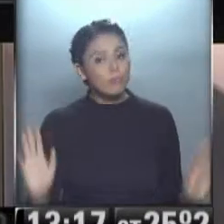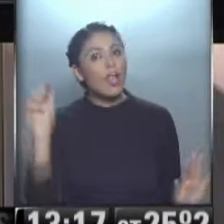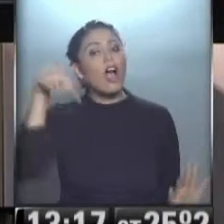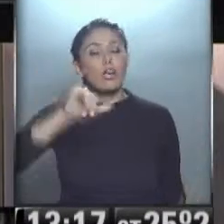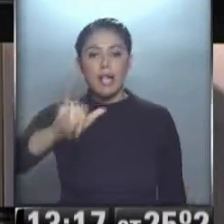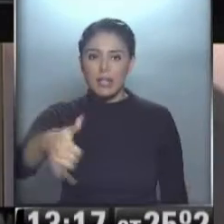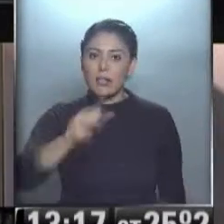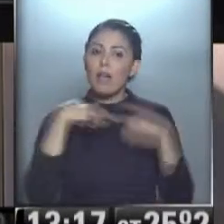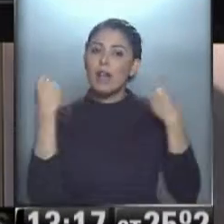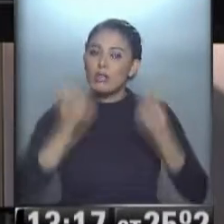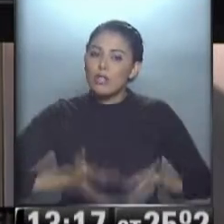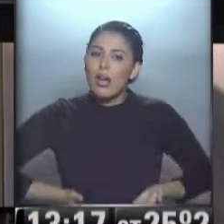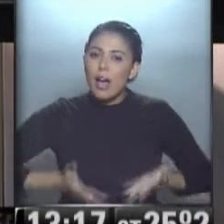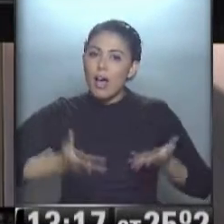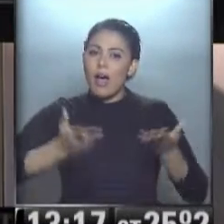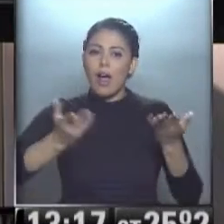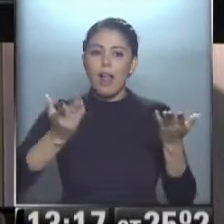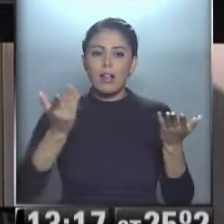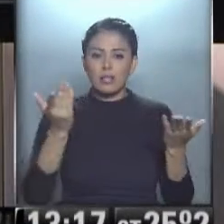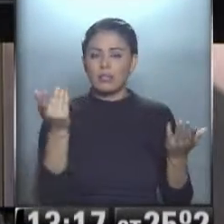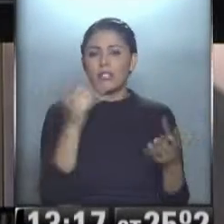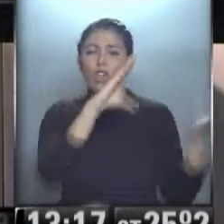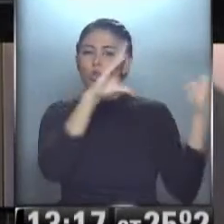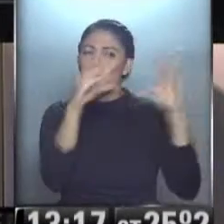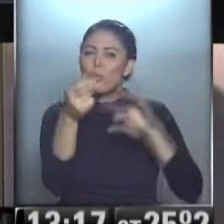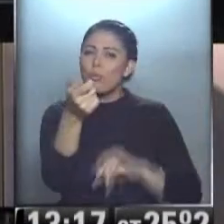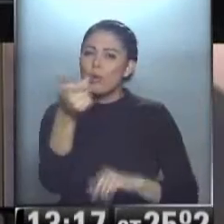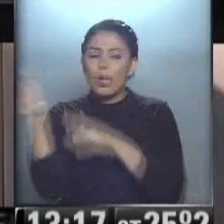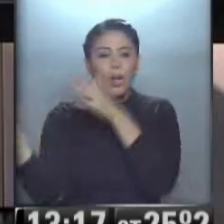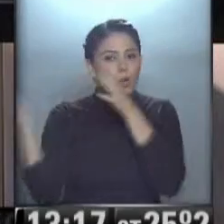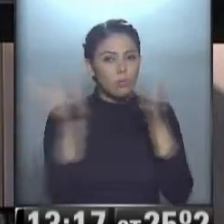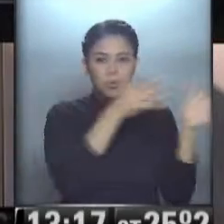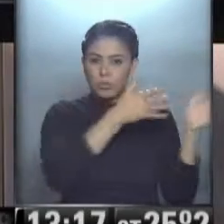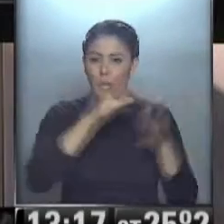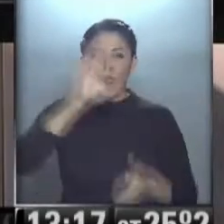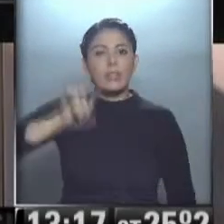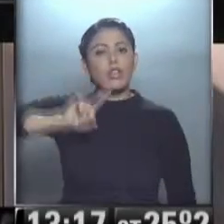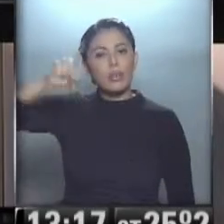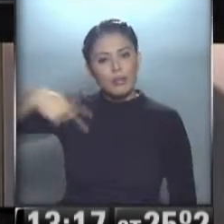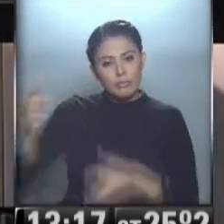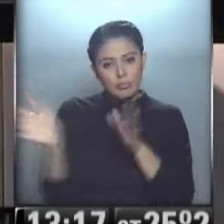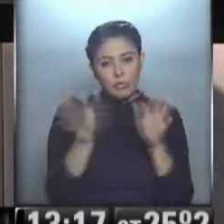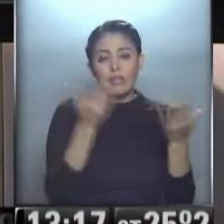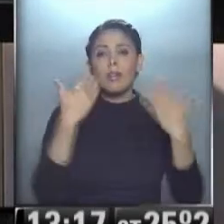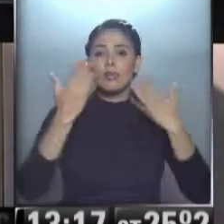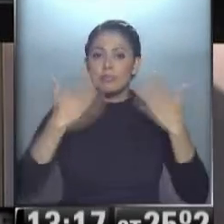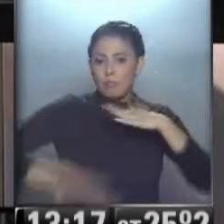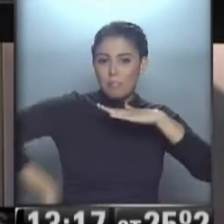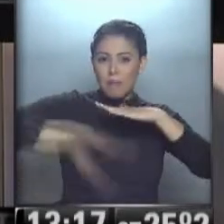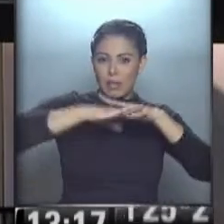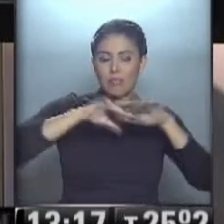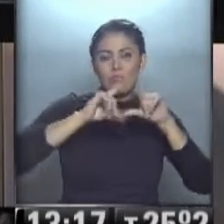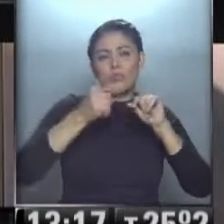con alta presión atmosférica, muy poquitita nubosidad, viento que llega del sector norte, la máxima alcanzará